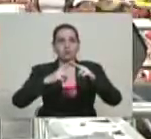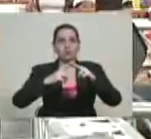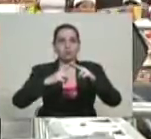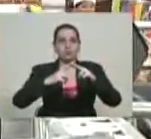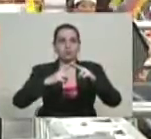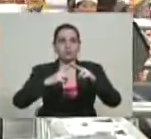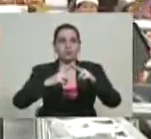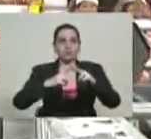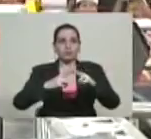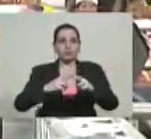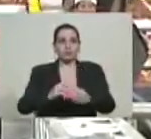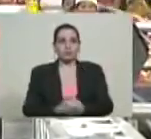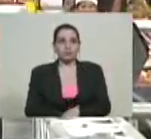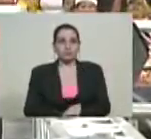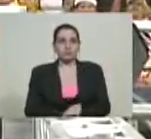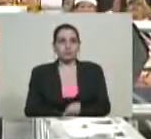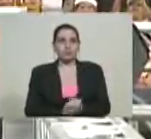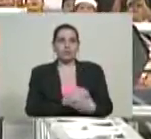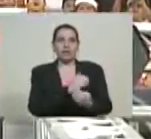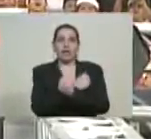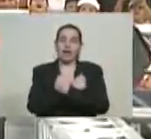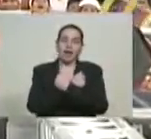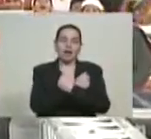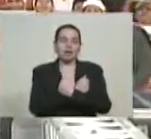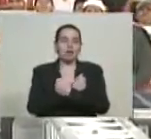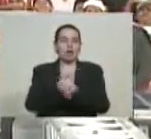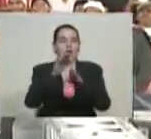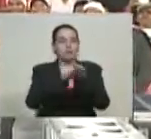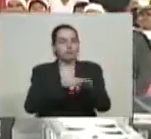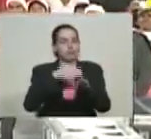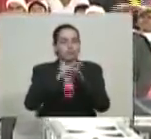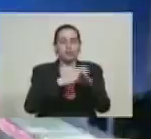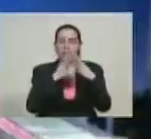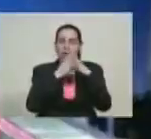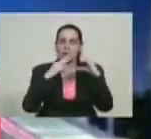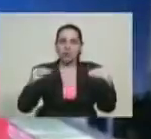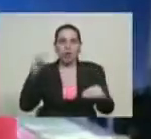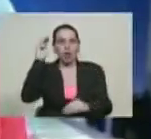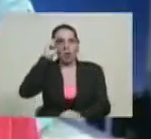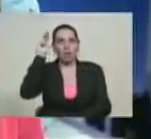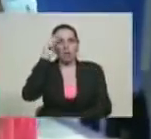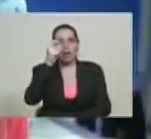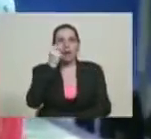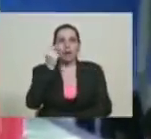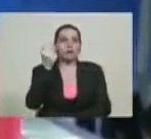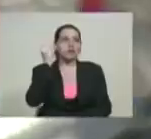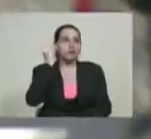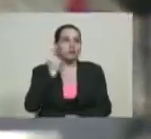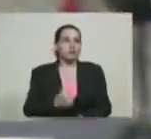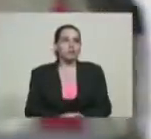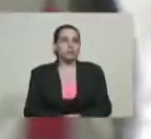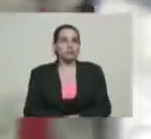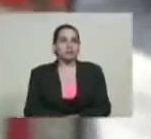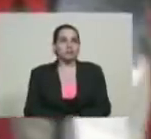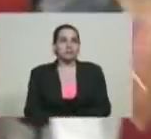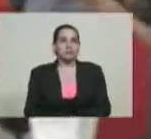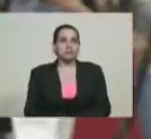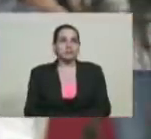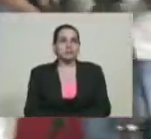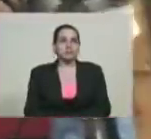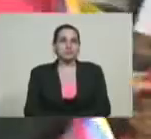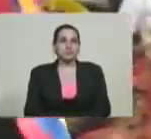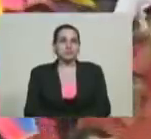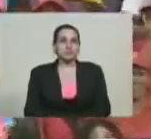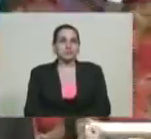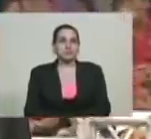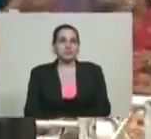Ese abrazo cariñoso para todas las maestras y maestros, educadores de esta patria grande y